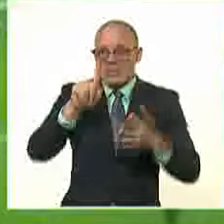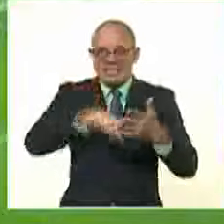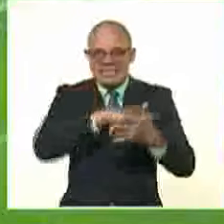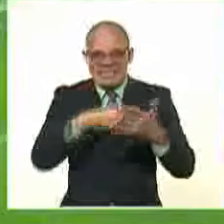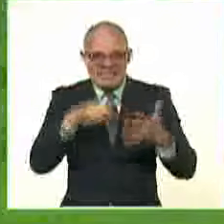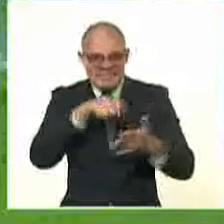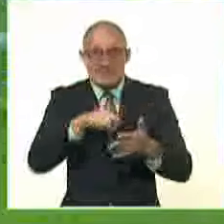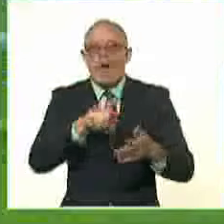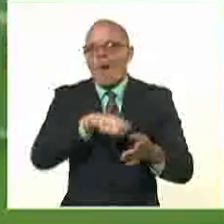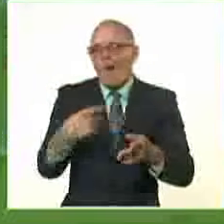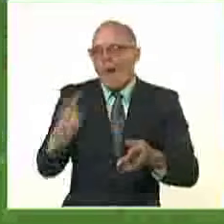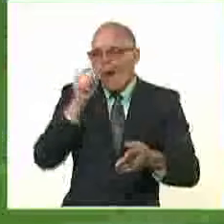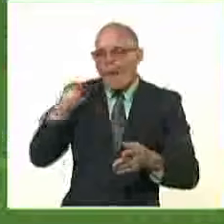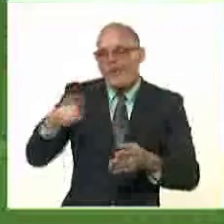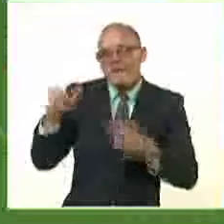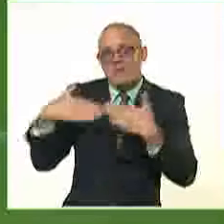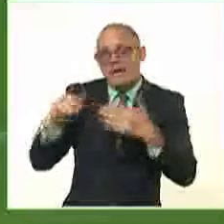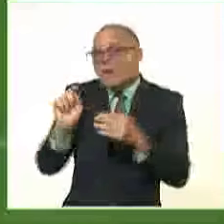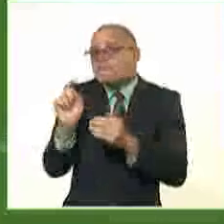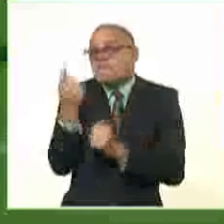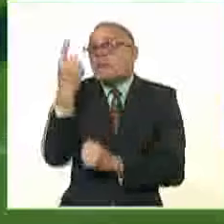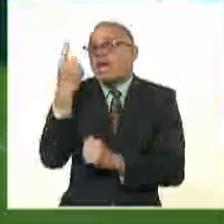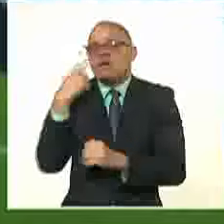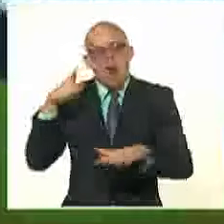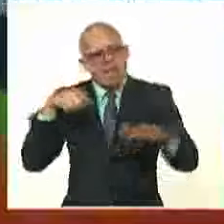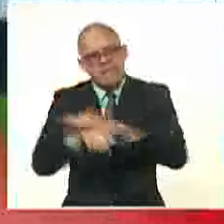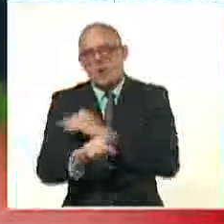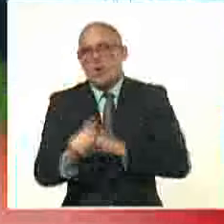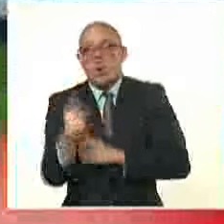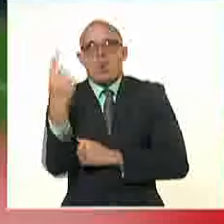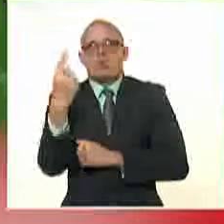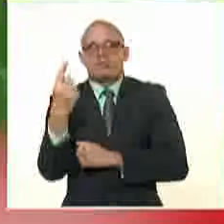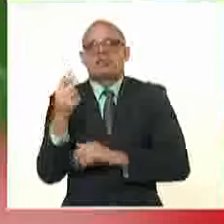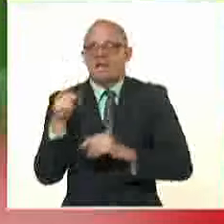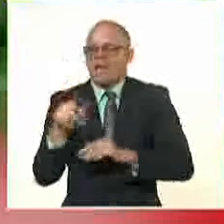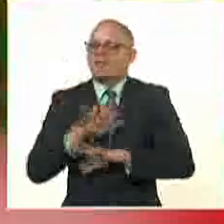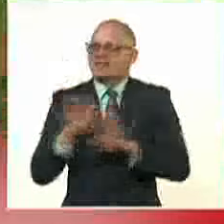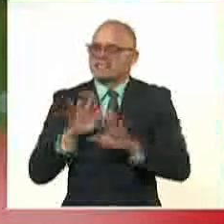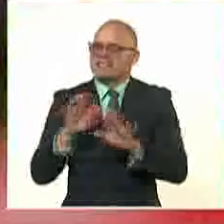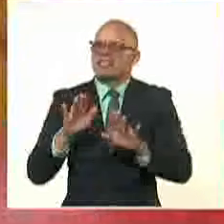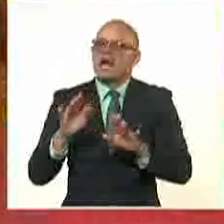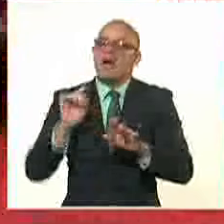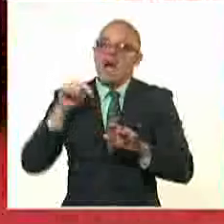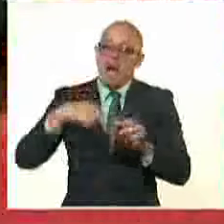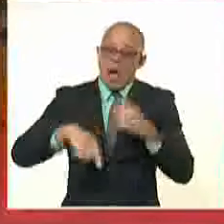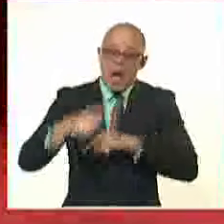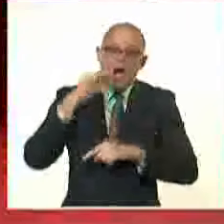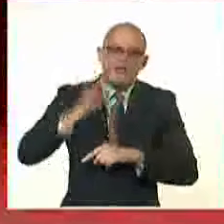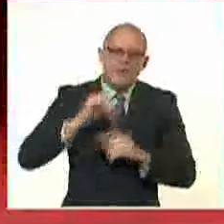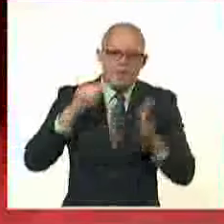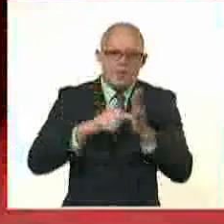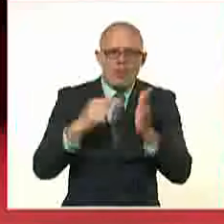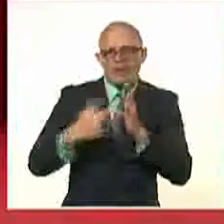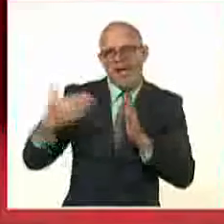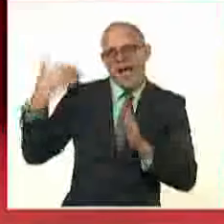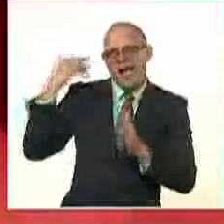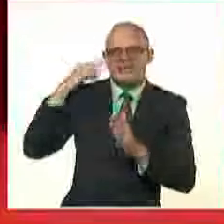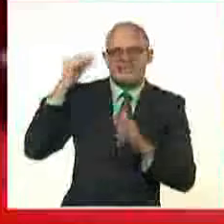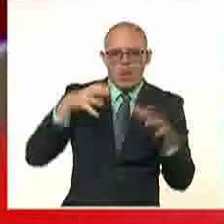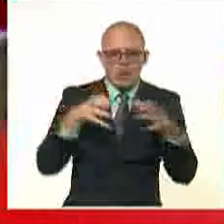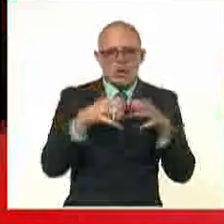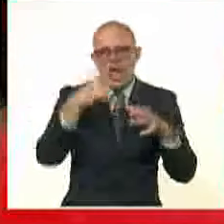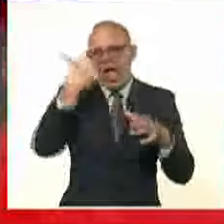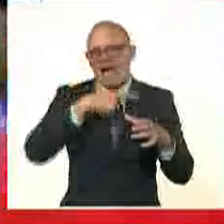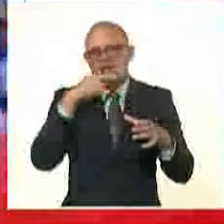primer gol de su selección en mundiales. Los panameños clasificaron a la venidera cita del Orbe tras dominar el Grupo A de la tercera